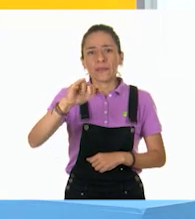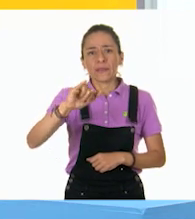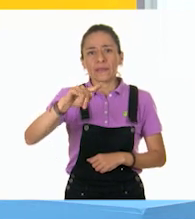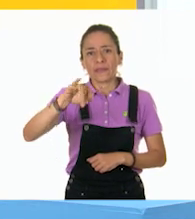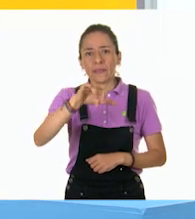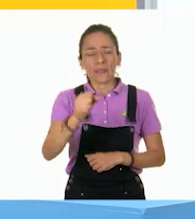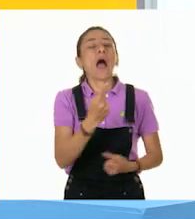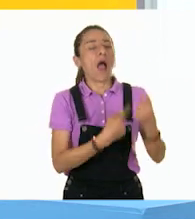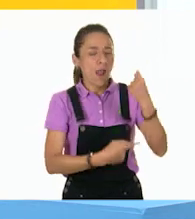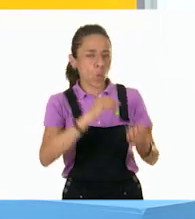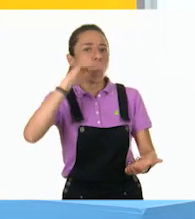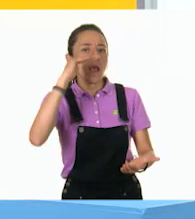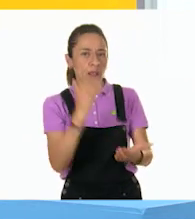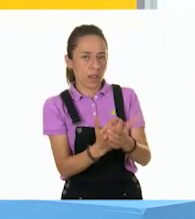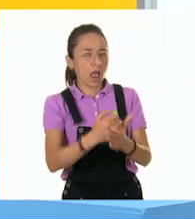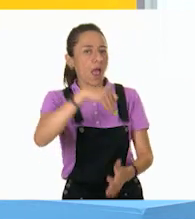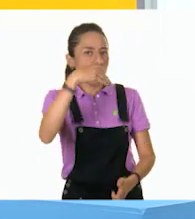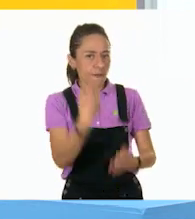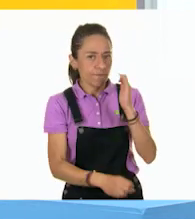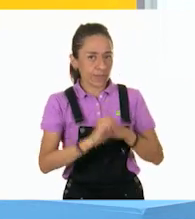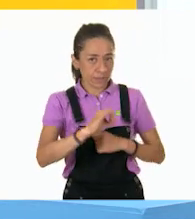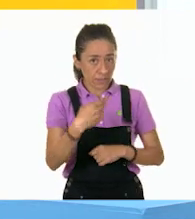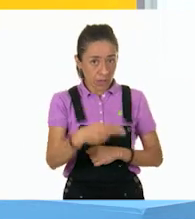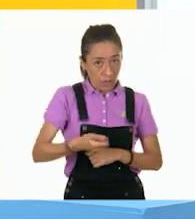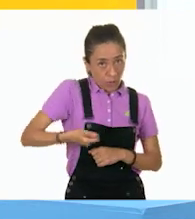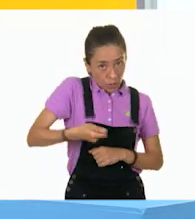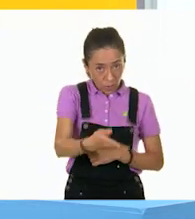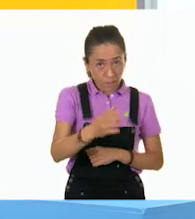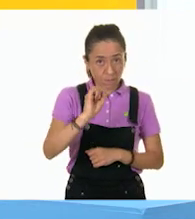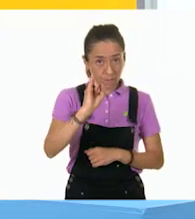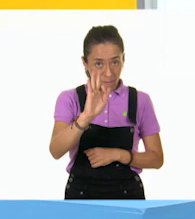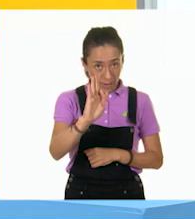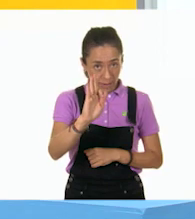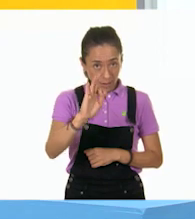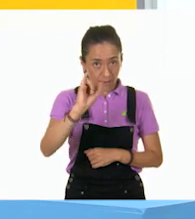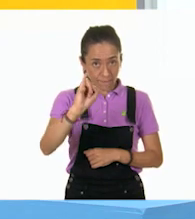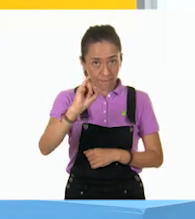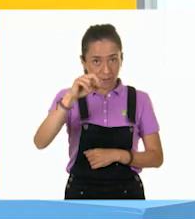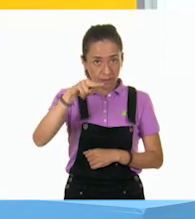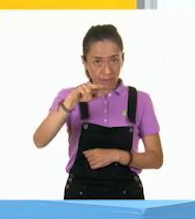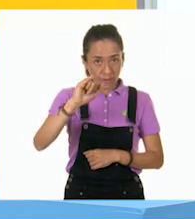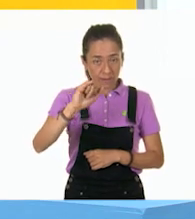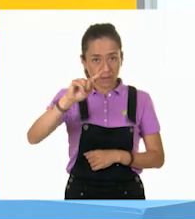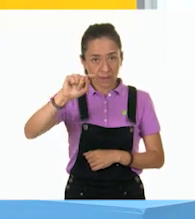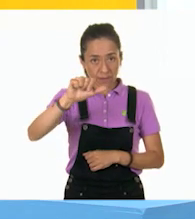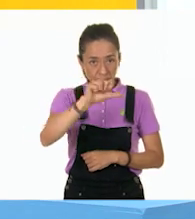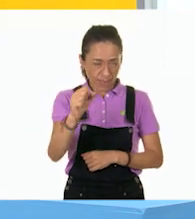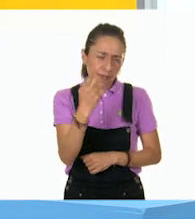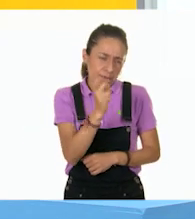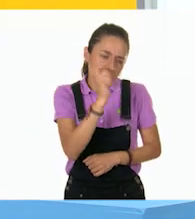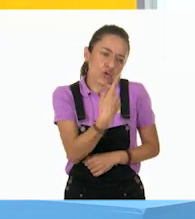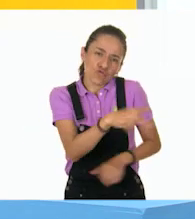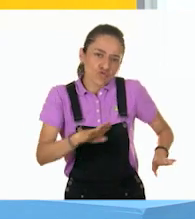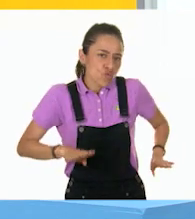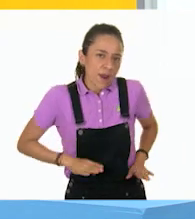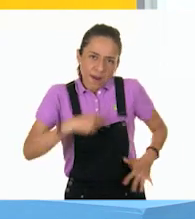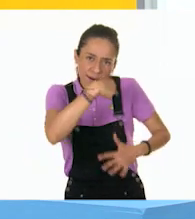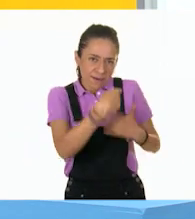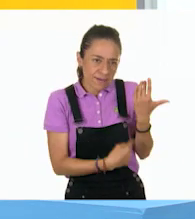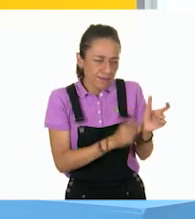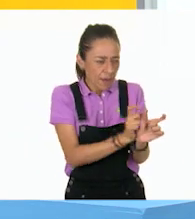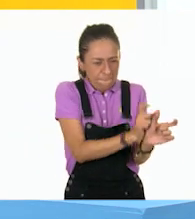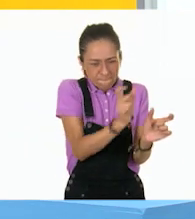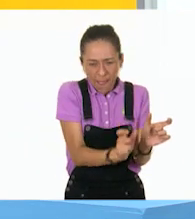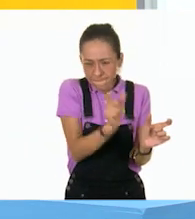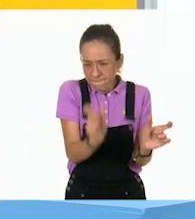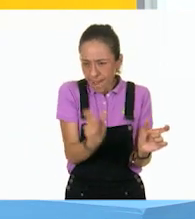sucesiones finitas. Esas también es otra característica de las sucesiones. En este caso, de la sucesión de